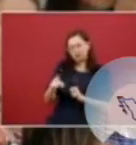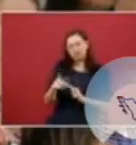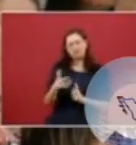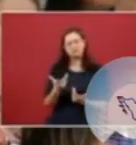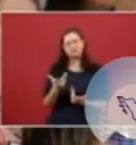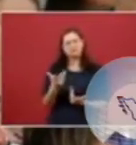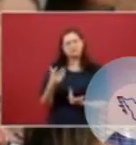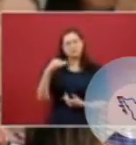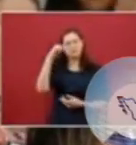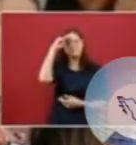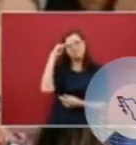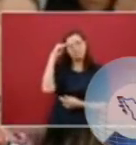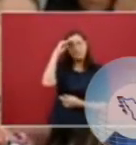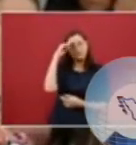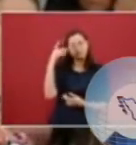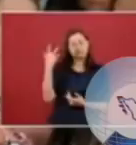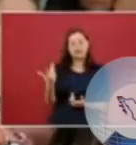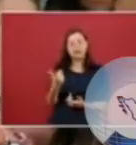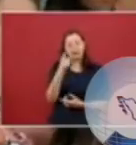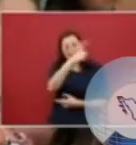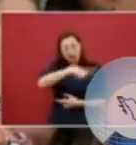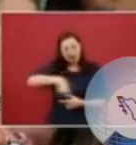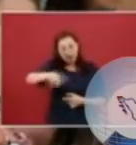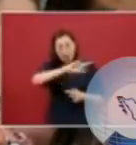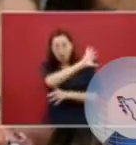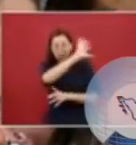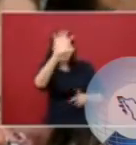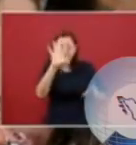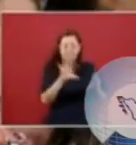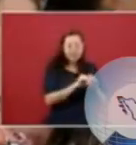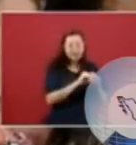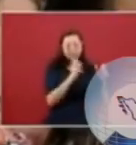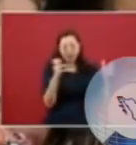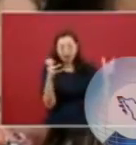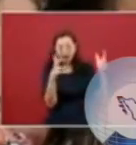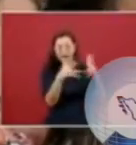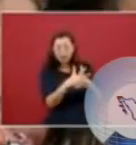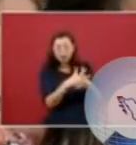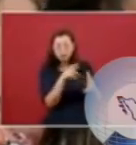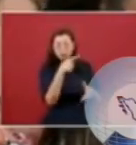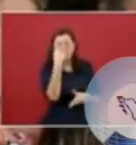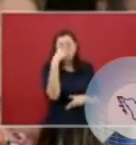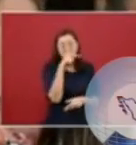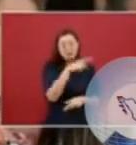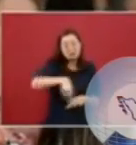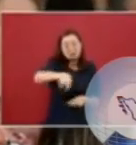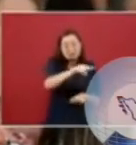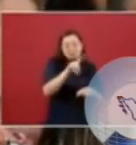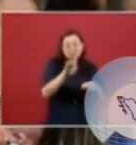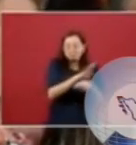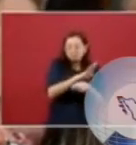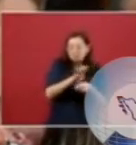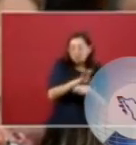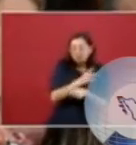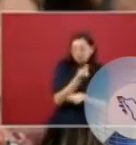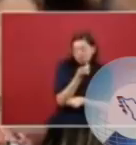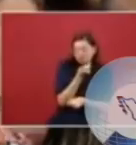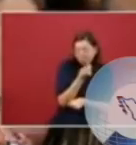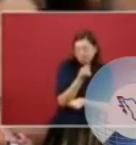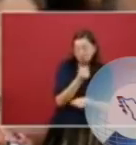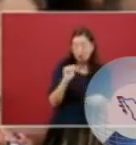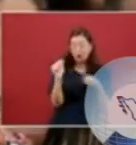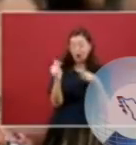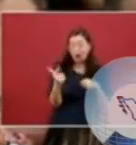aprovechar esta estructura para que este pequeño esbozo de beneficios para México